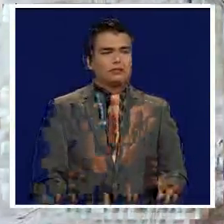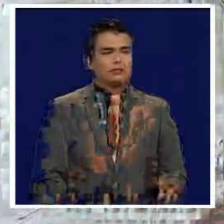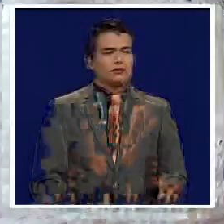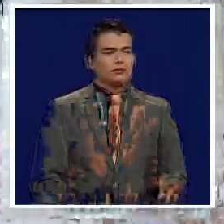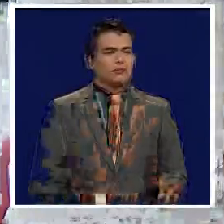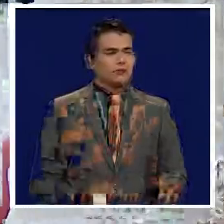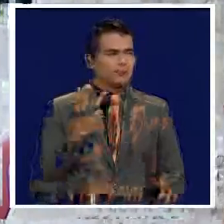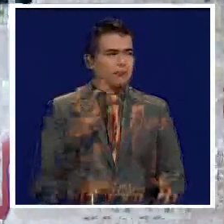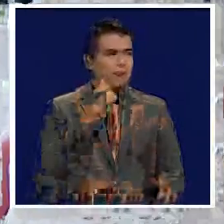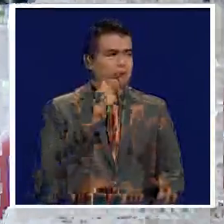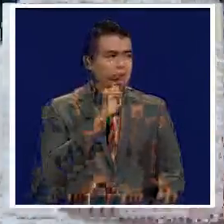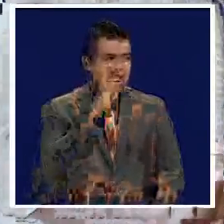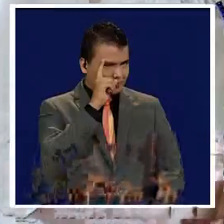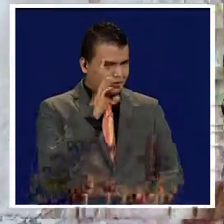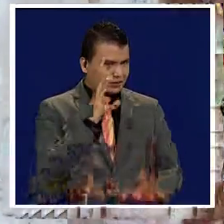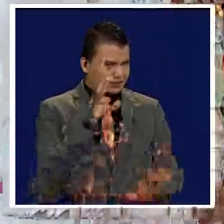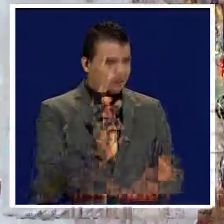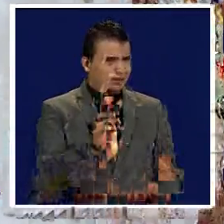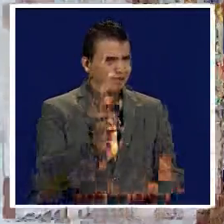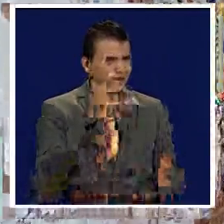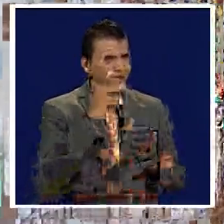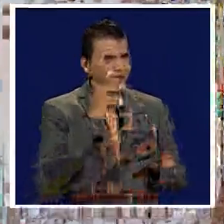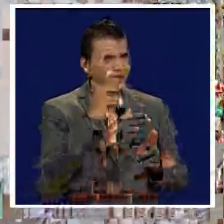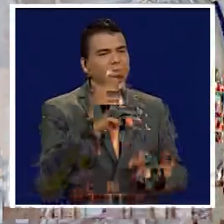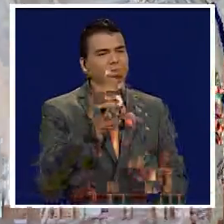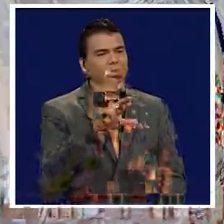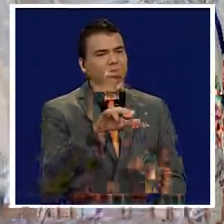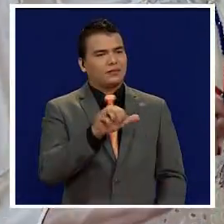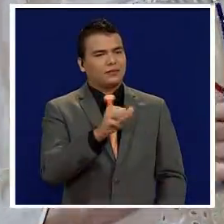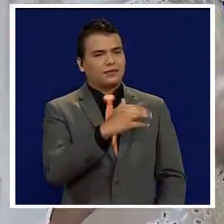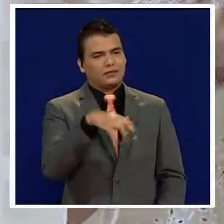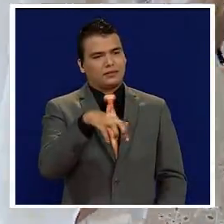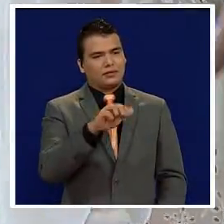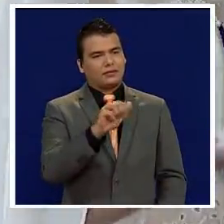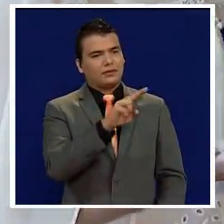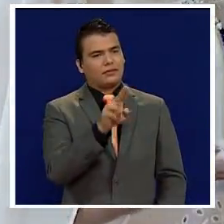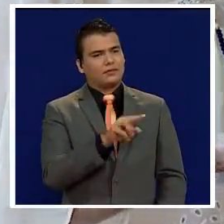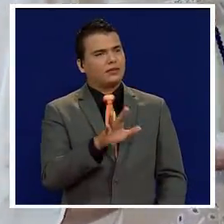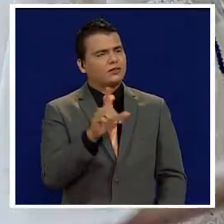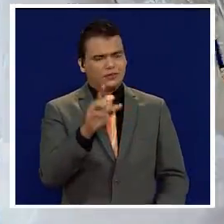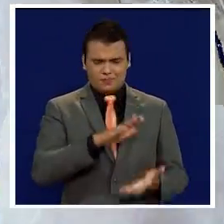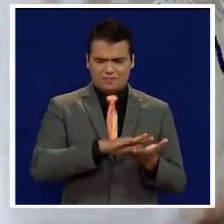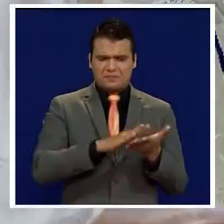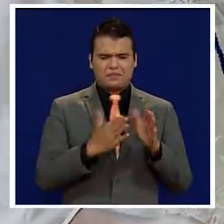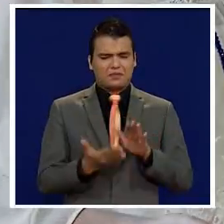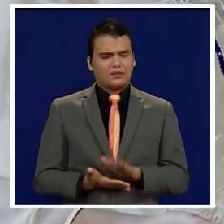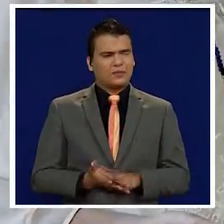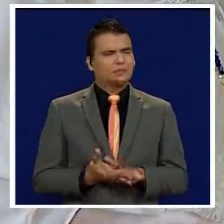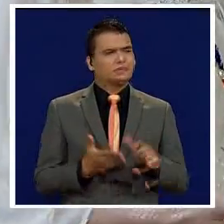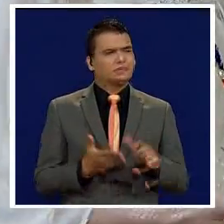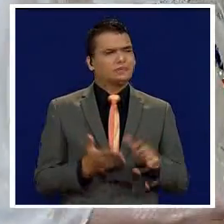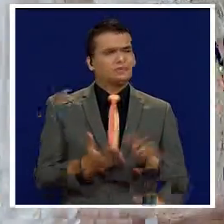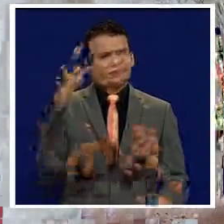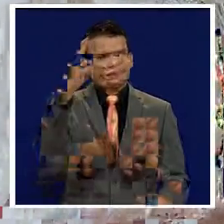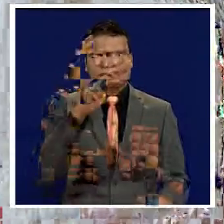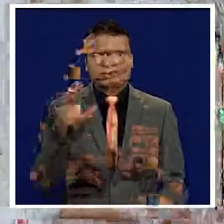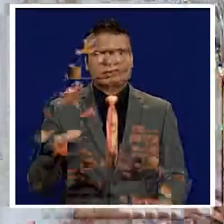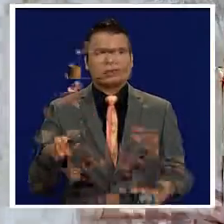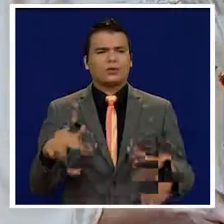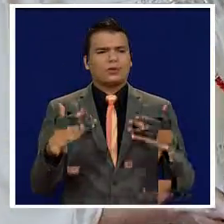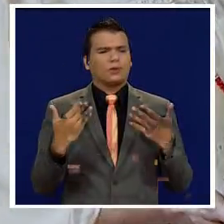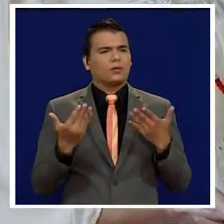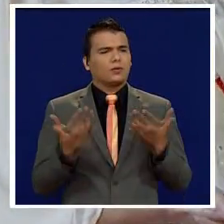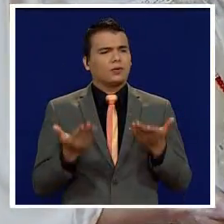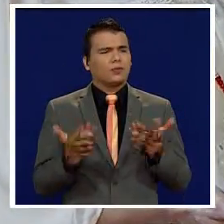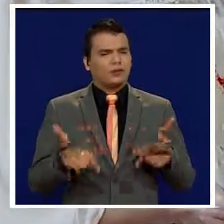esperando a bebé. Y sé que las tuyas se llaman La Paz, precisamente. La Paz. ¿Qué les espera a nuestros hijos? El panorama, sobre todo